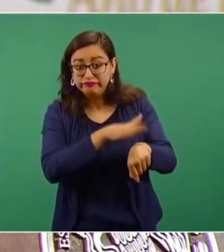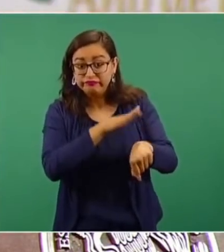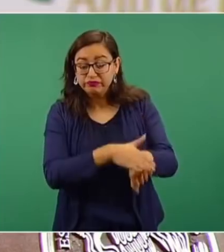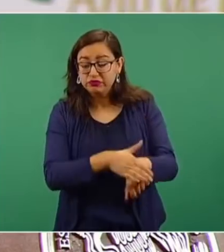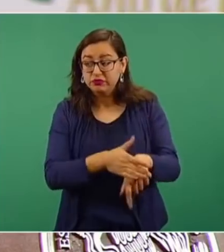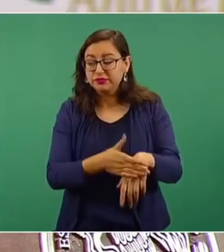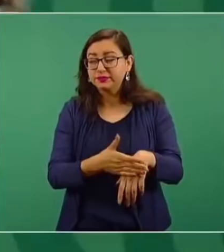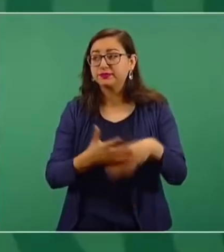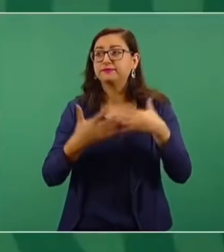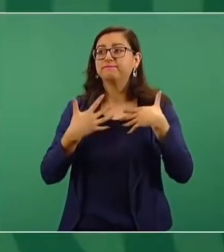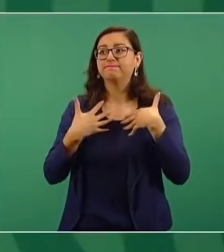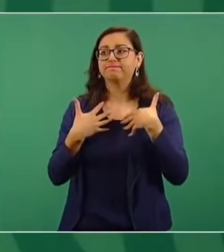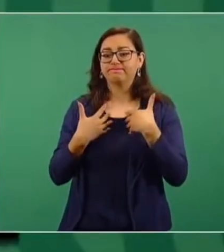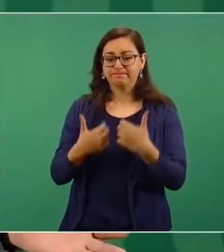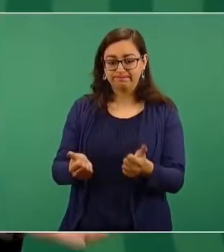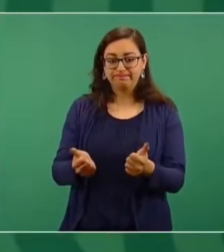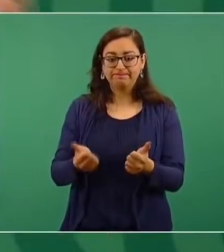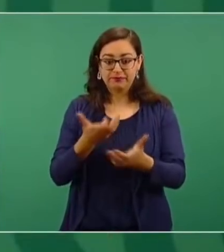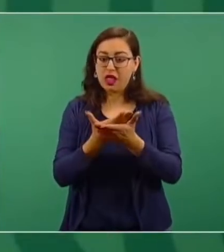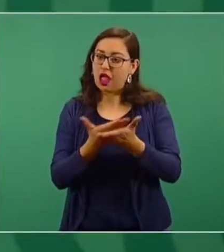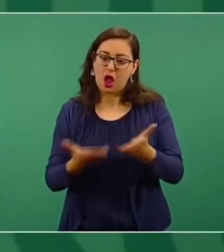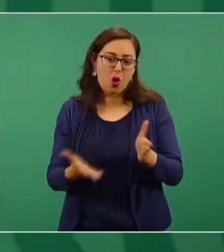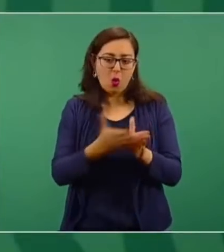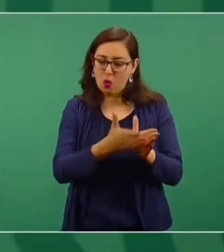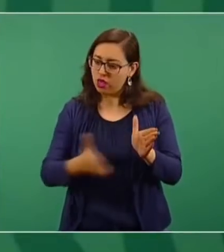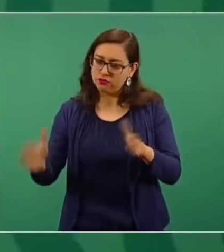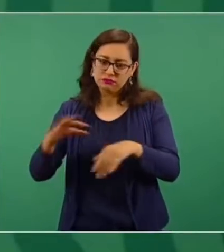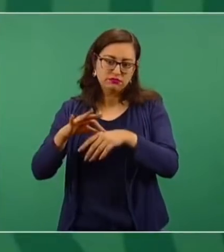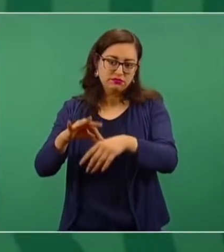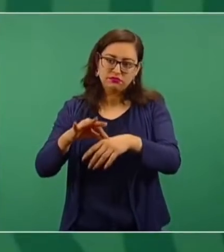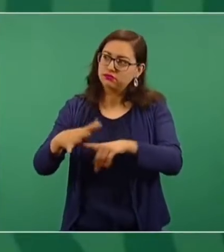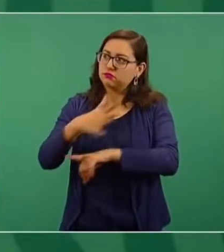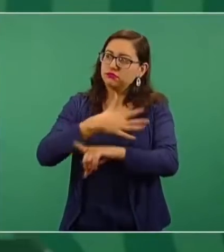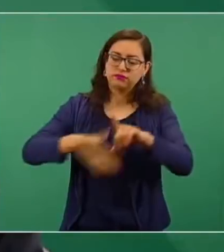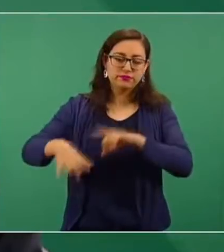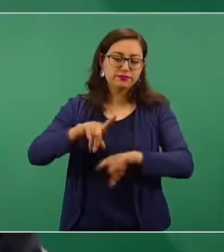de que ya son otras condiciones, es otra la realidad.